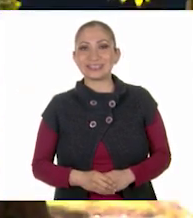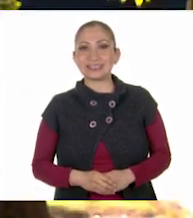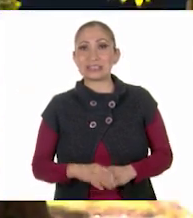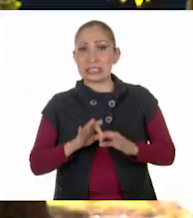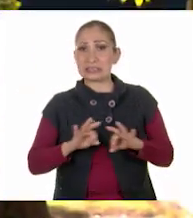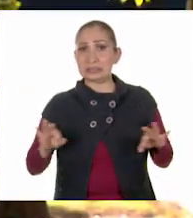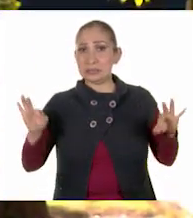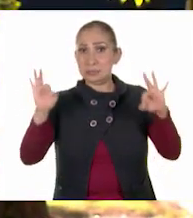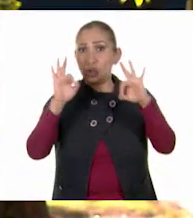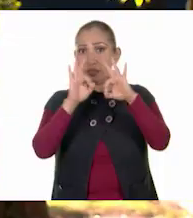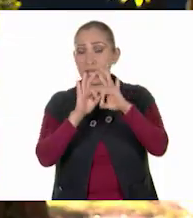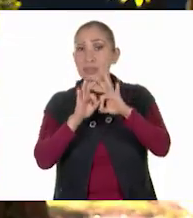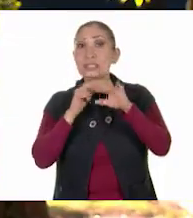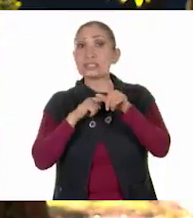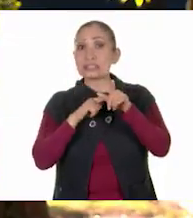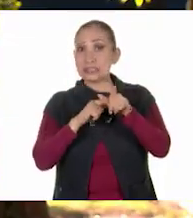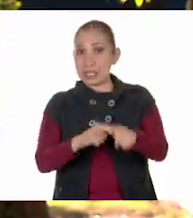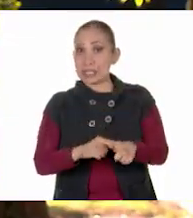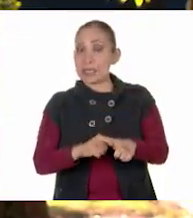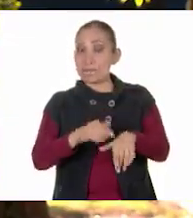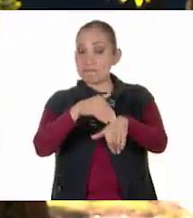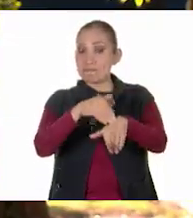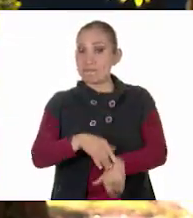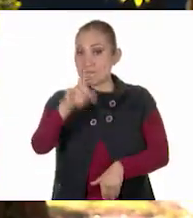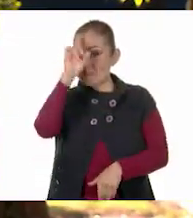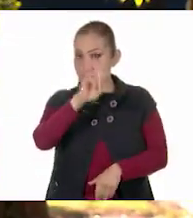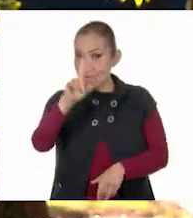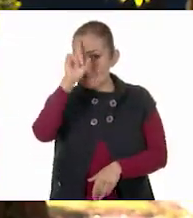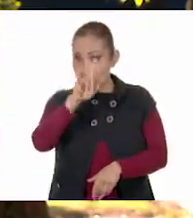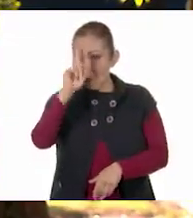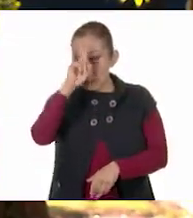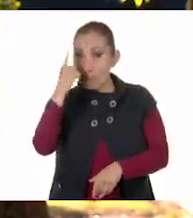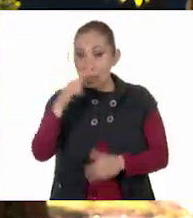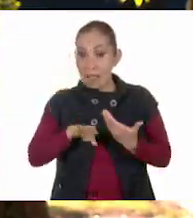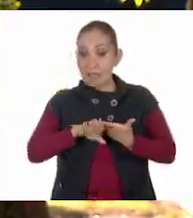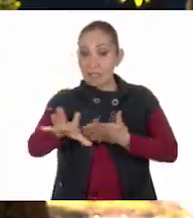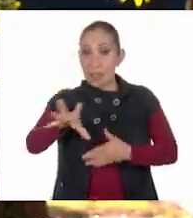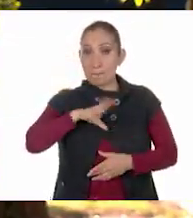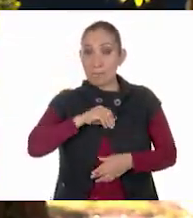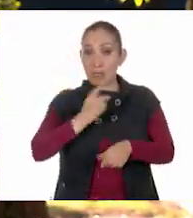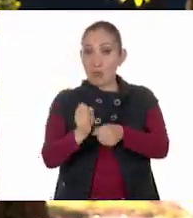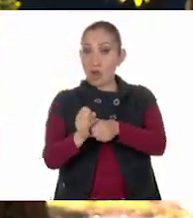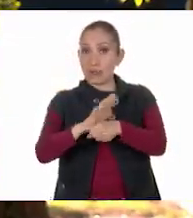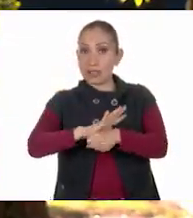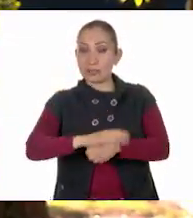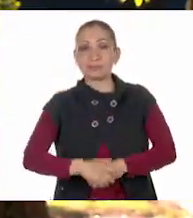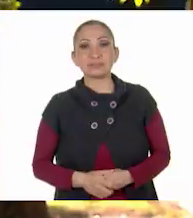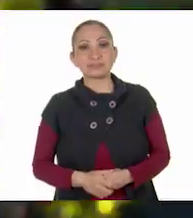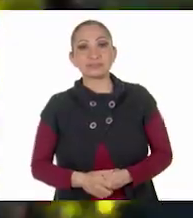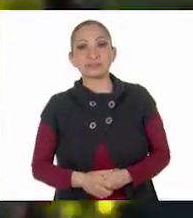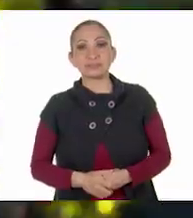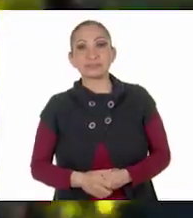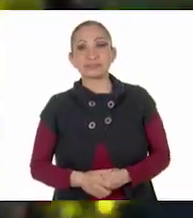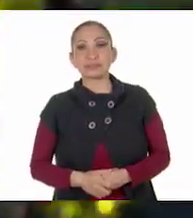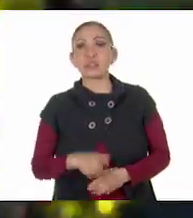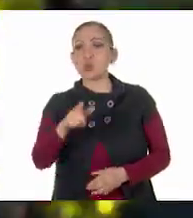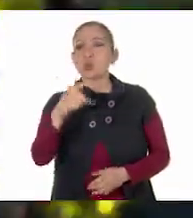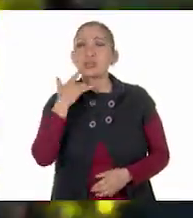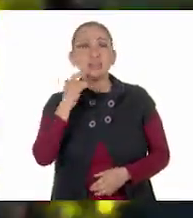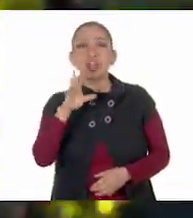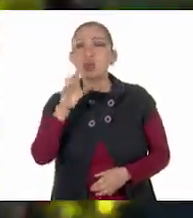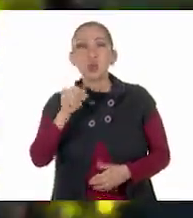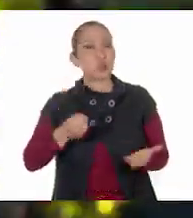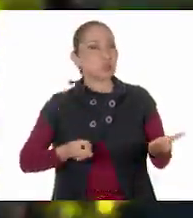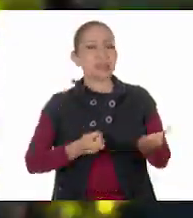Es muy importante continuar con las recomendaciones para evitar contagios de COVID. Trata de